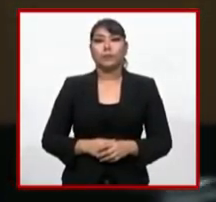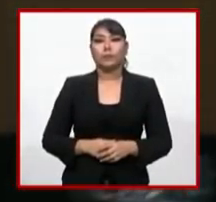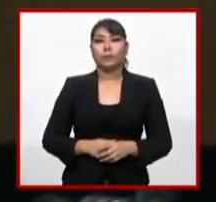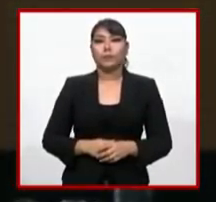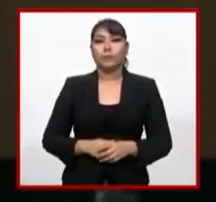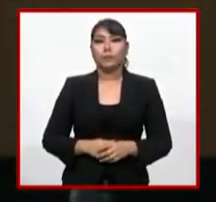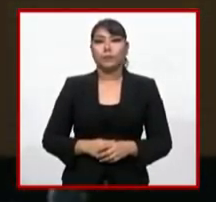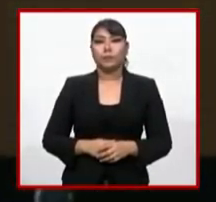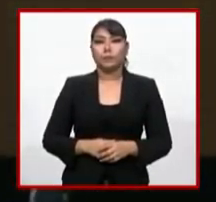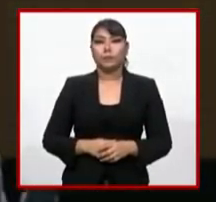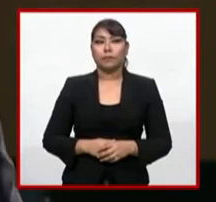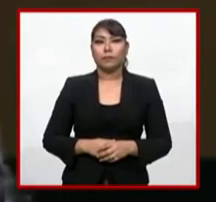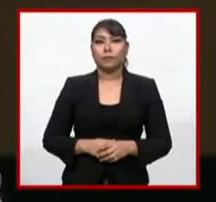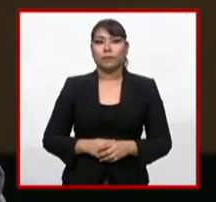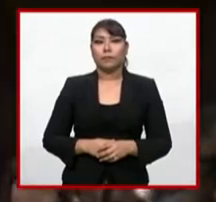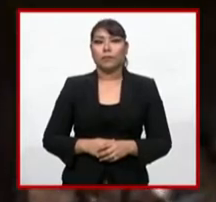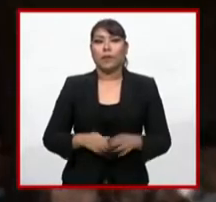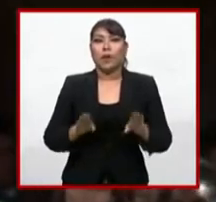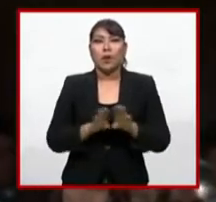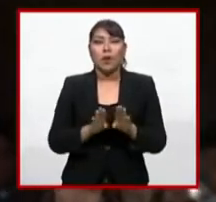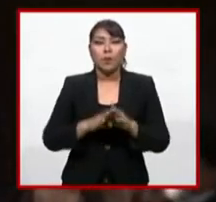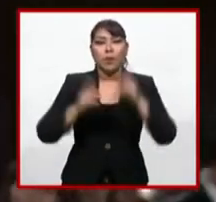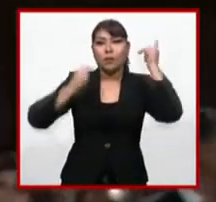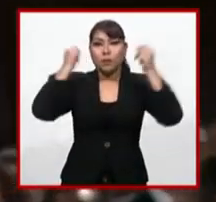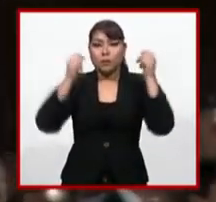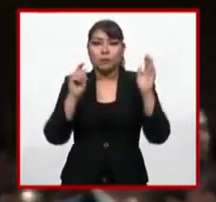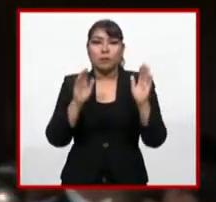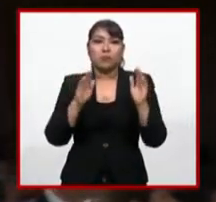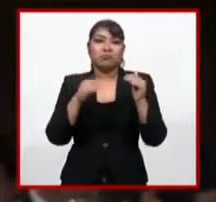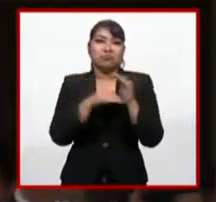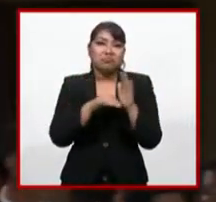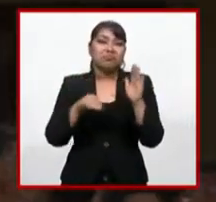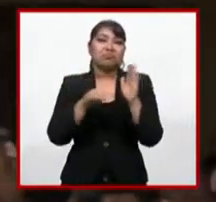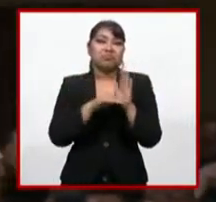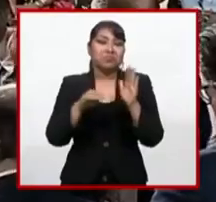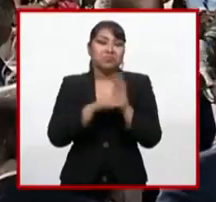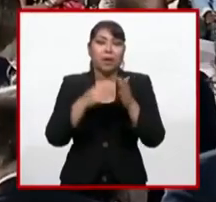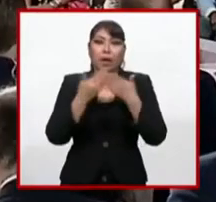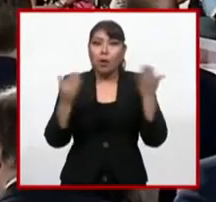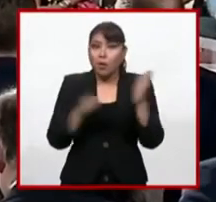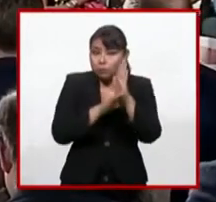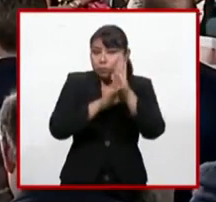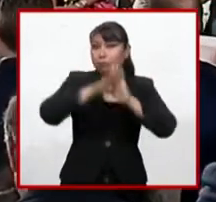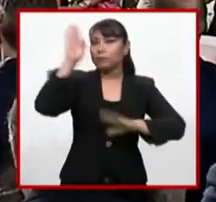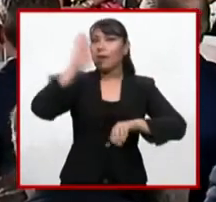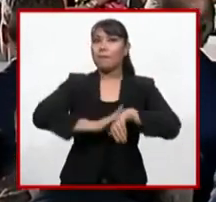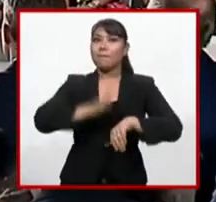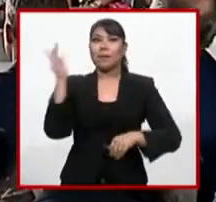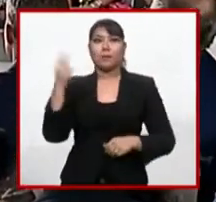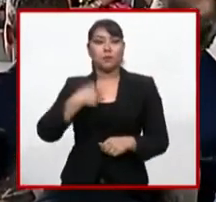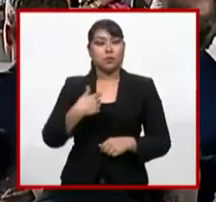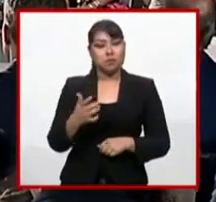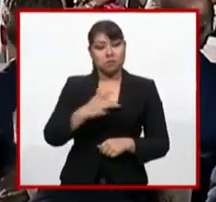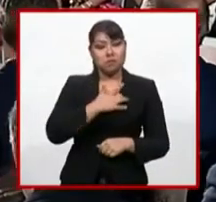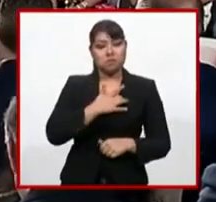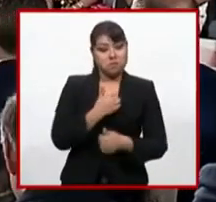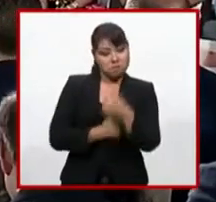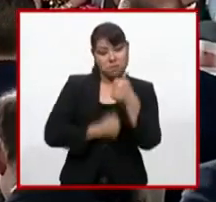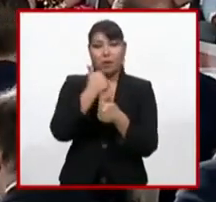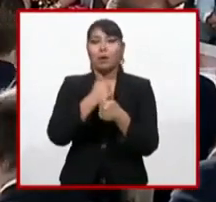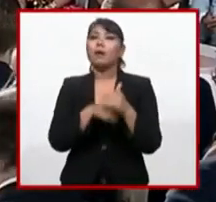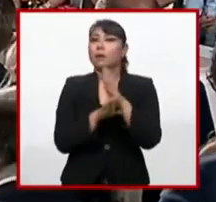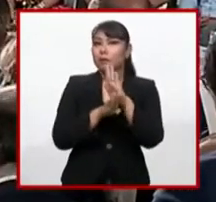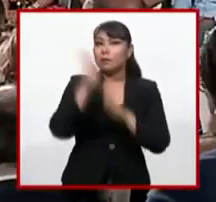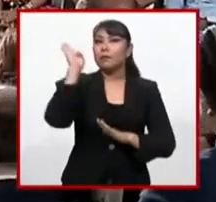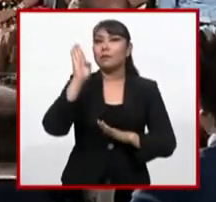Hemos roto la ciclicidad turística en Oaxaca, que era uno de los grandes retos de mi administración. Lo hemos hecho